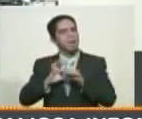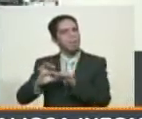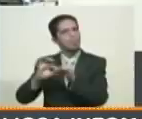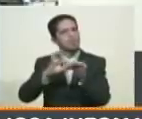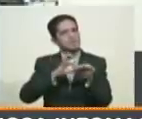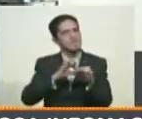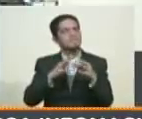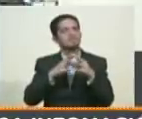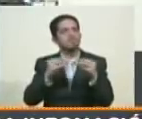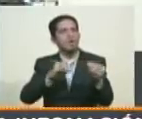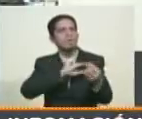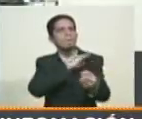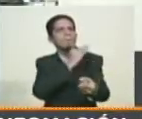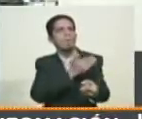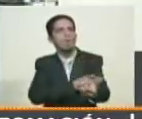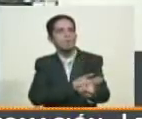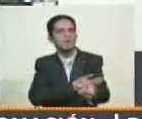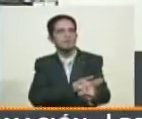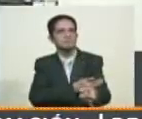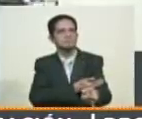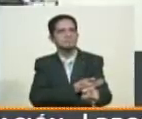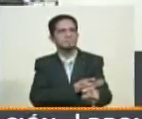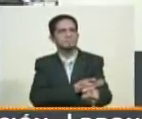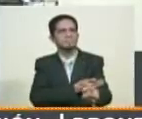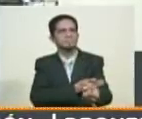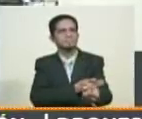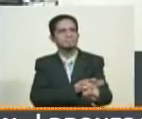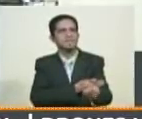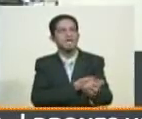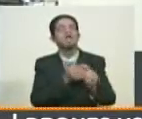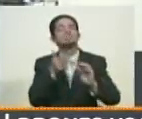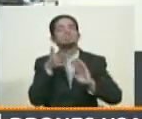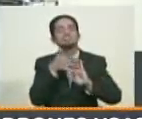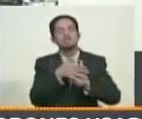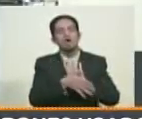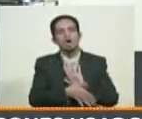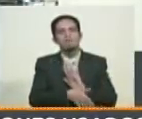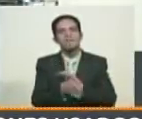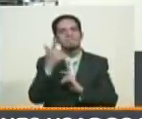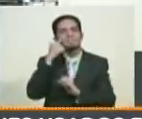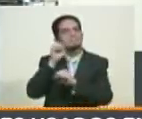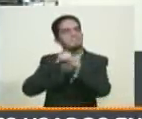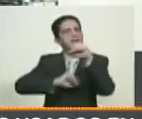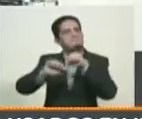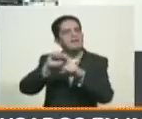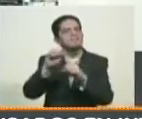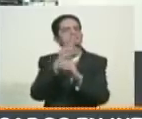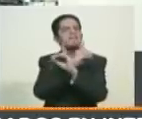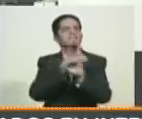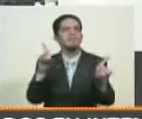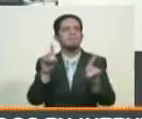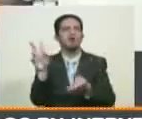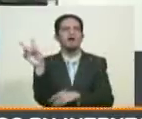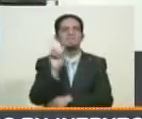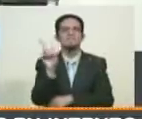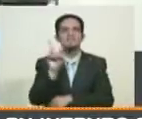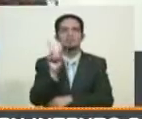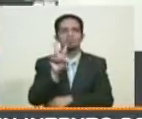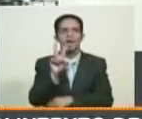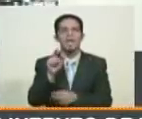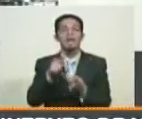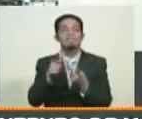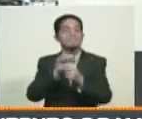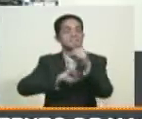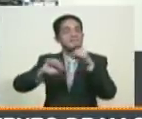poderes públicos en relación a lo que implica la defensa de la democracia venezolana, de la paz y